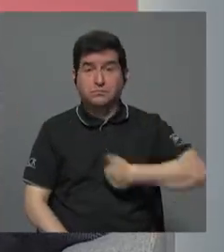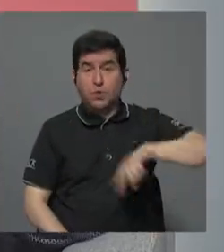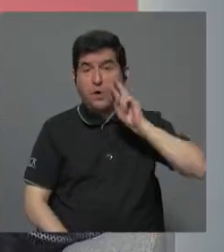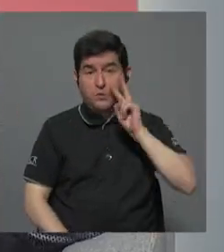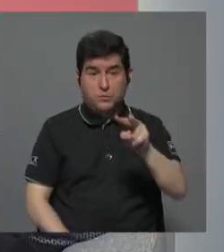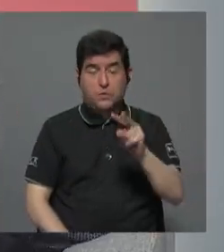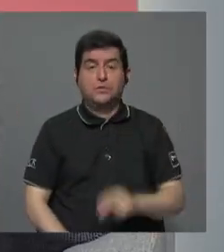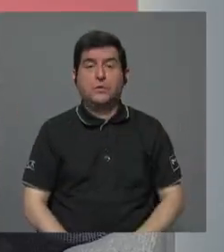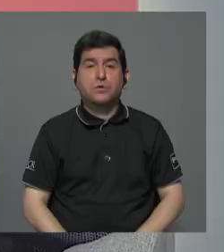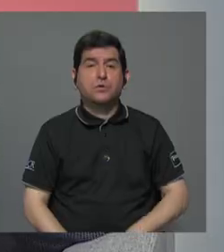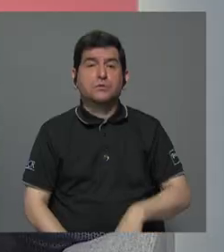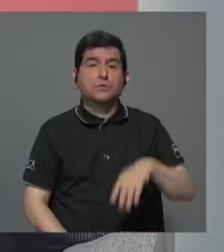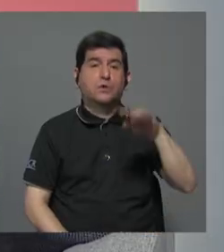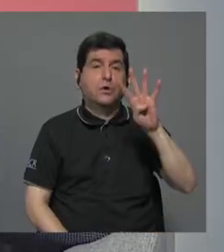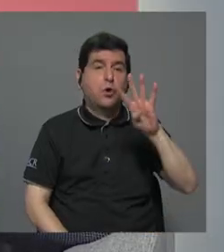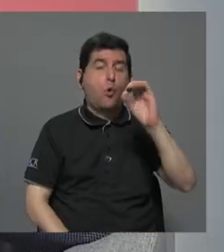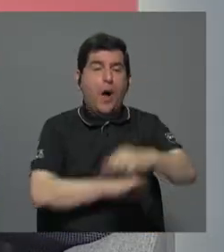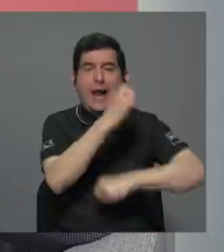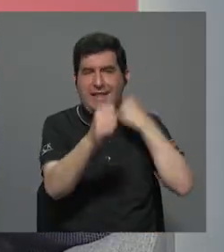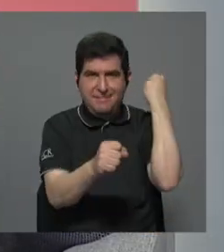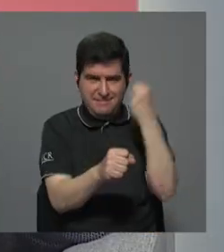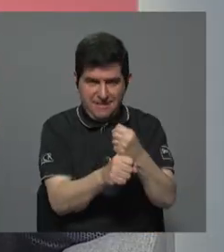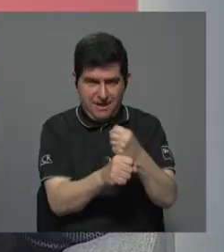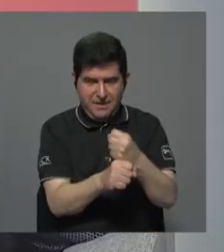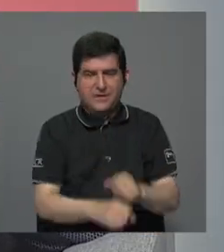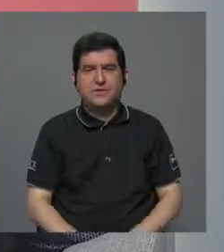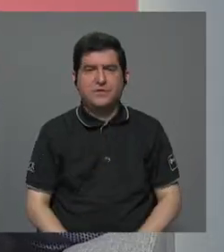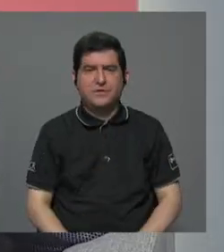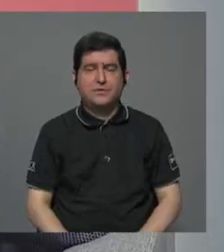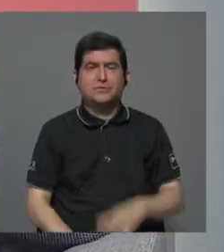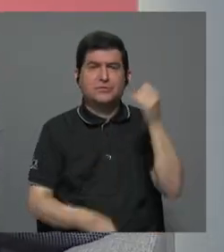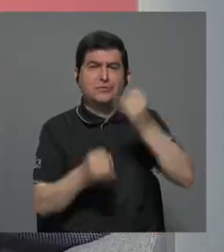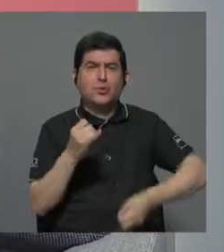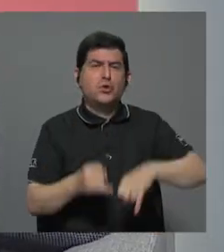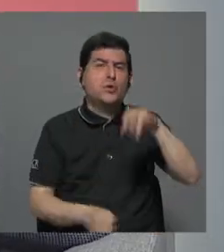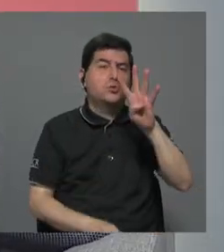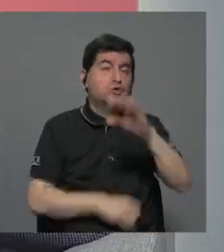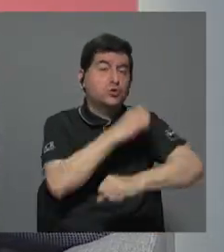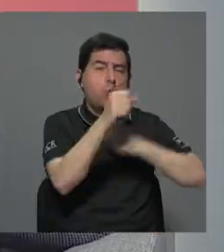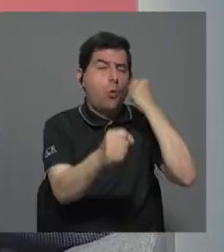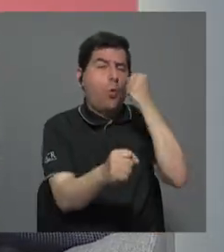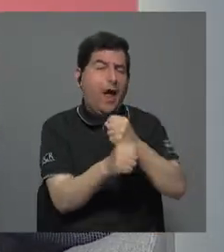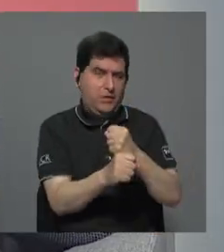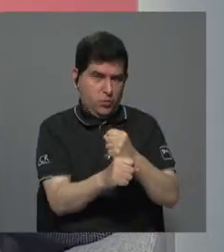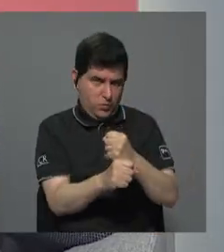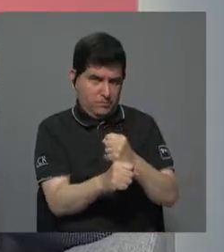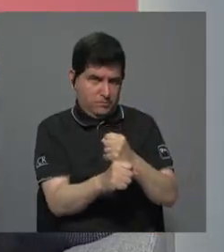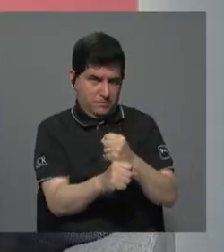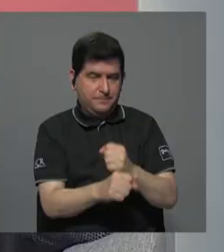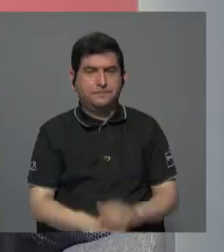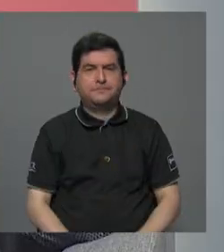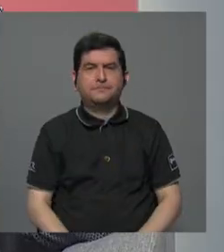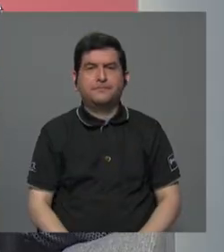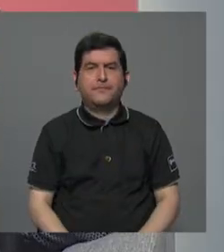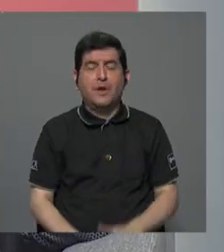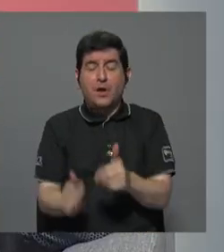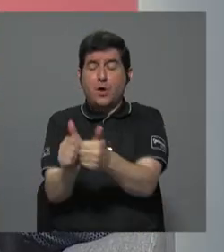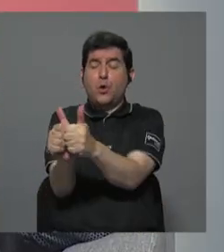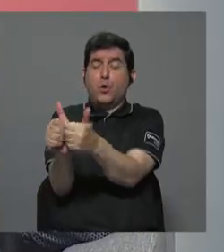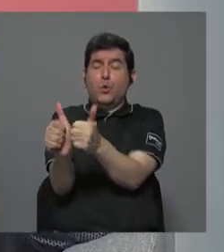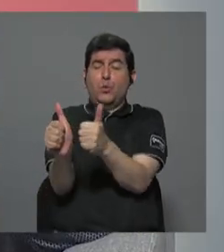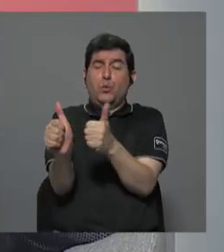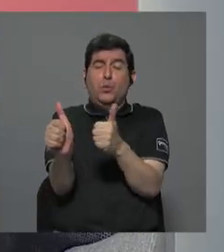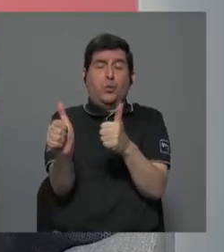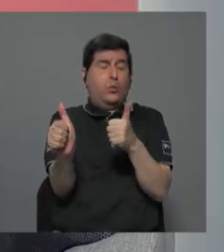es esto 40 años y en estos últimos 4 años hay una regresión